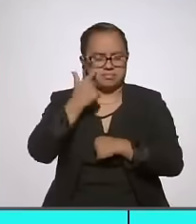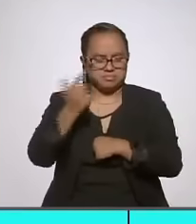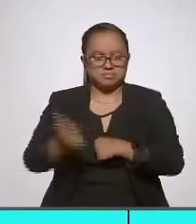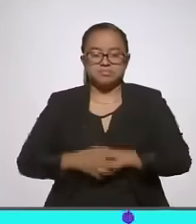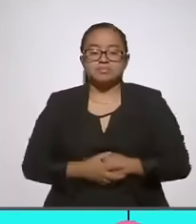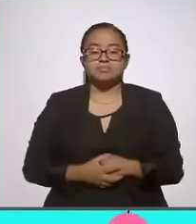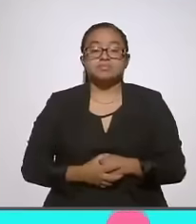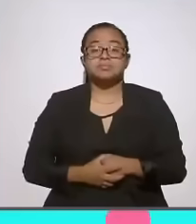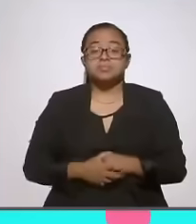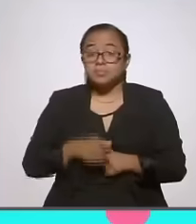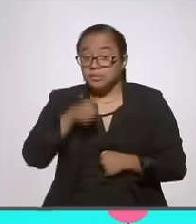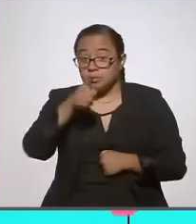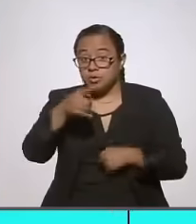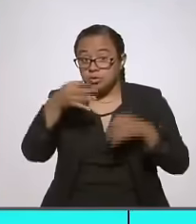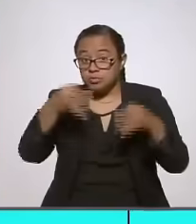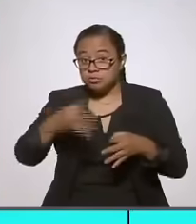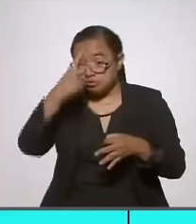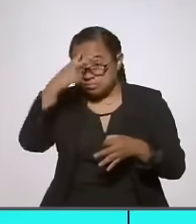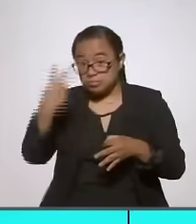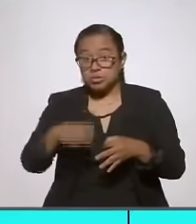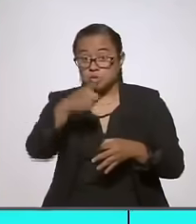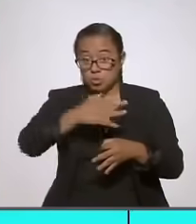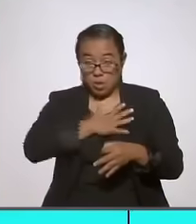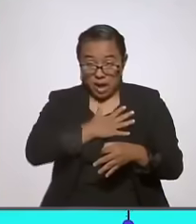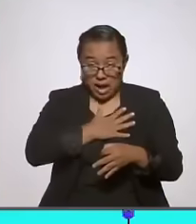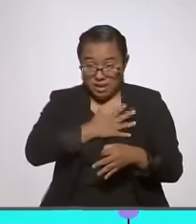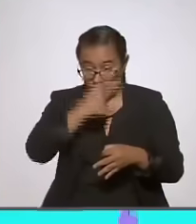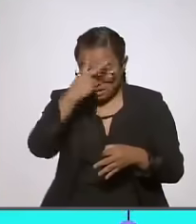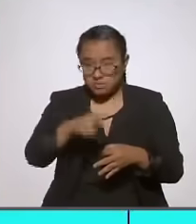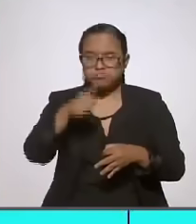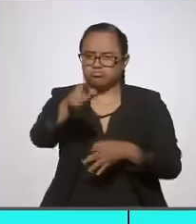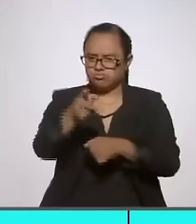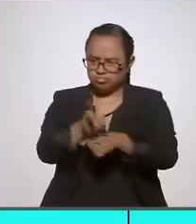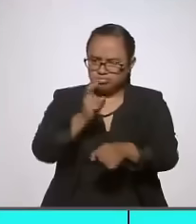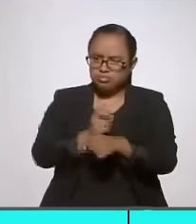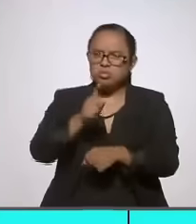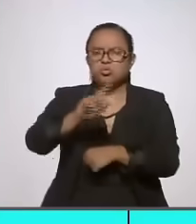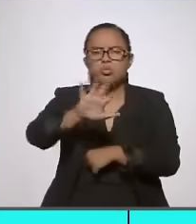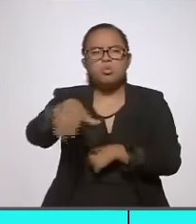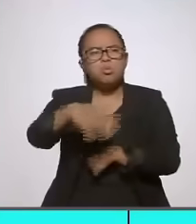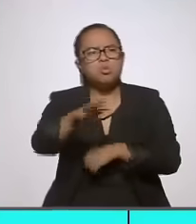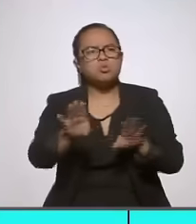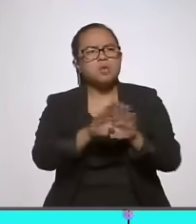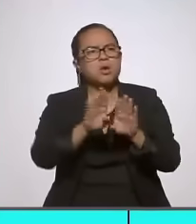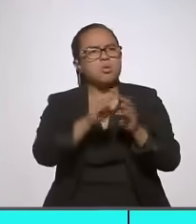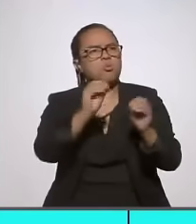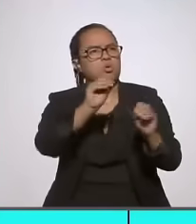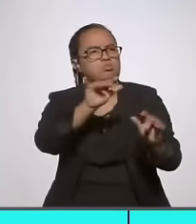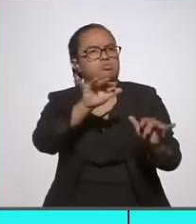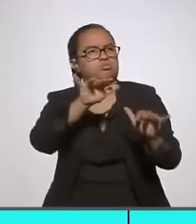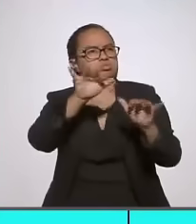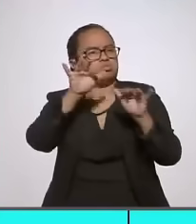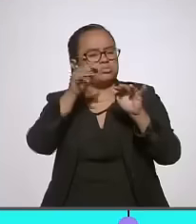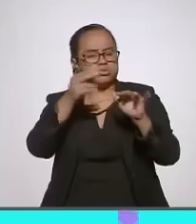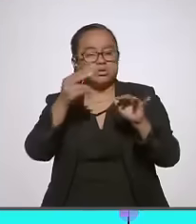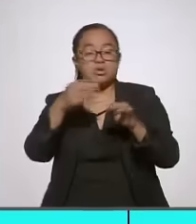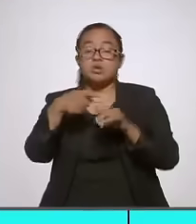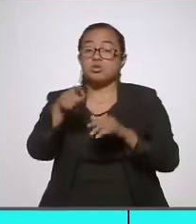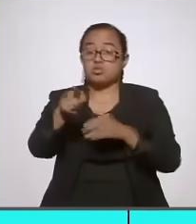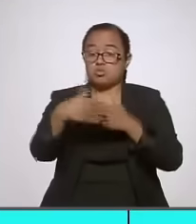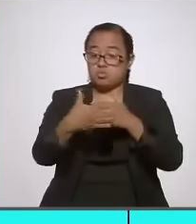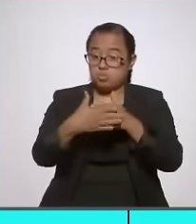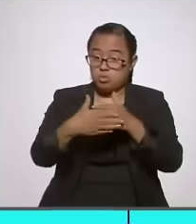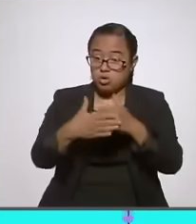un llamado a ti, que eres mexicano y que amas a México. Busca la luz. Yo te pido que de aquí al 2 de